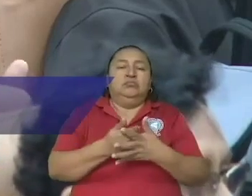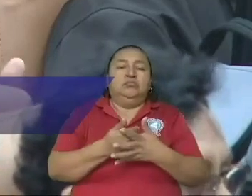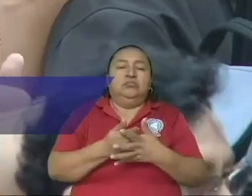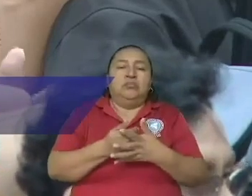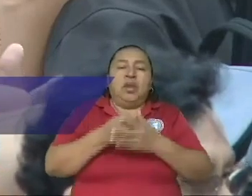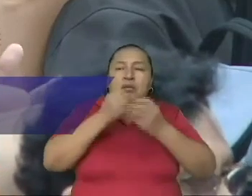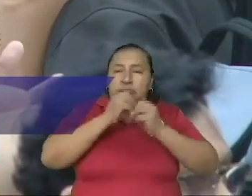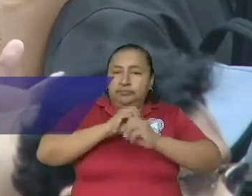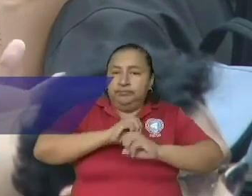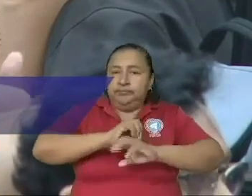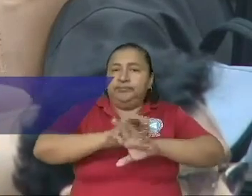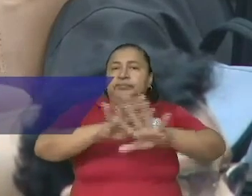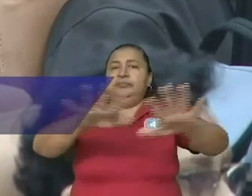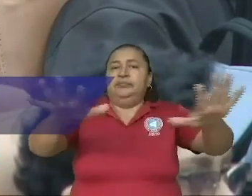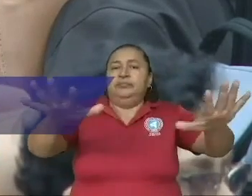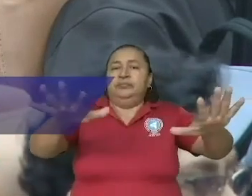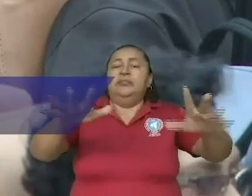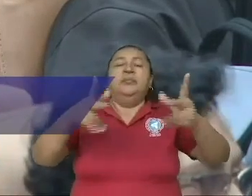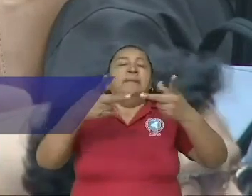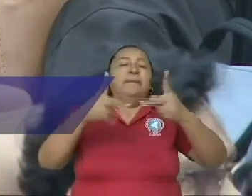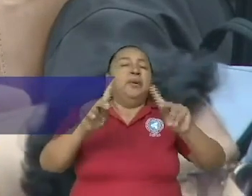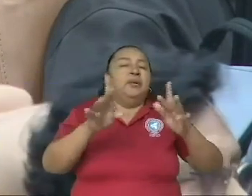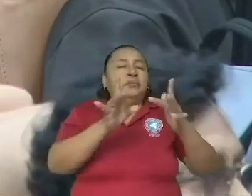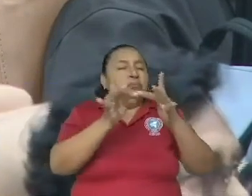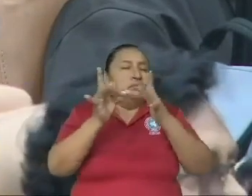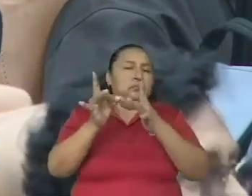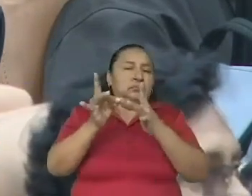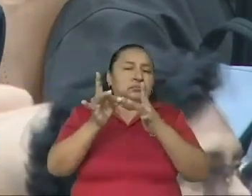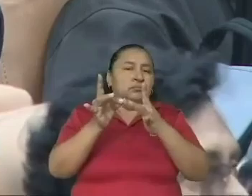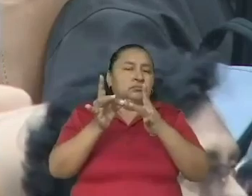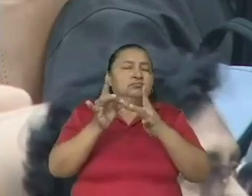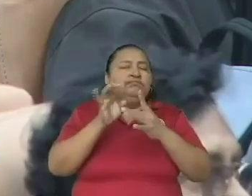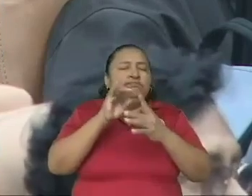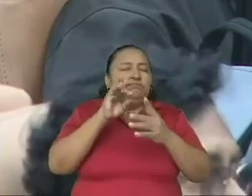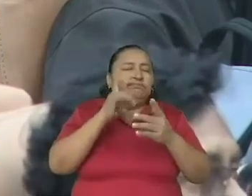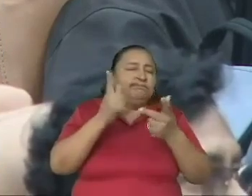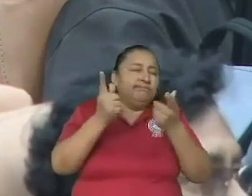difundir y particularmente regular